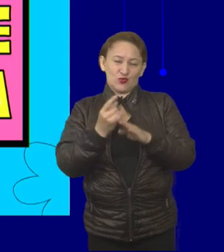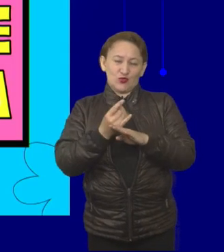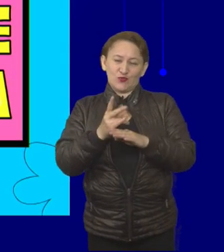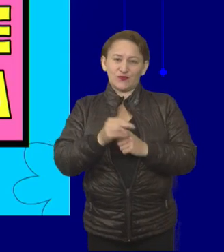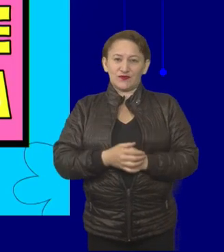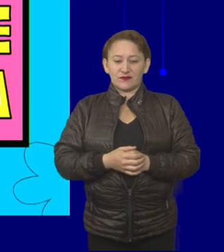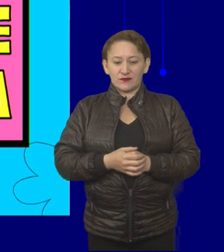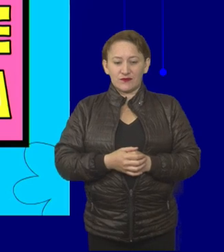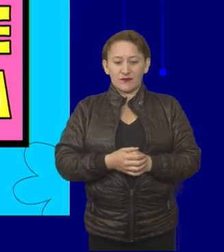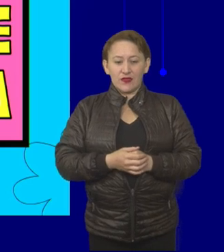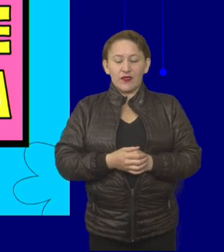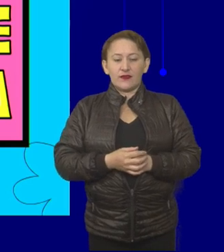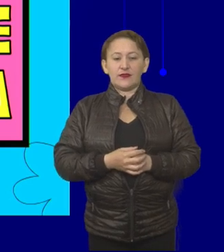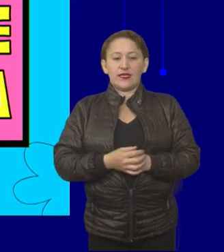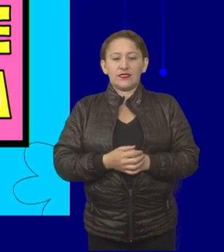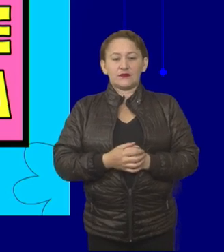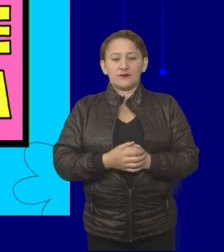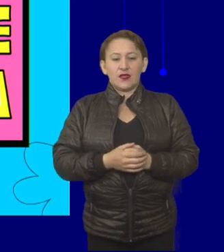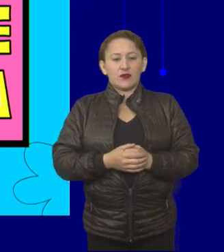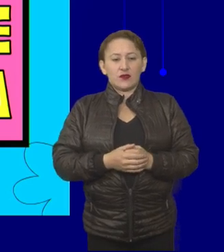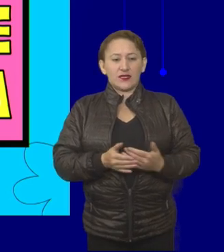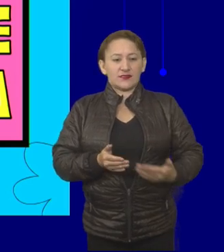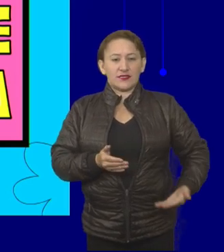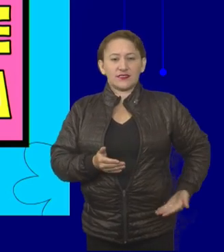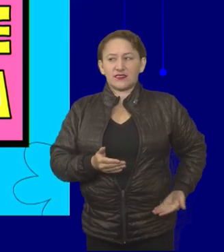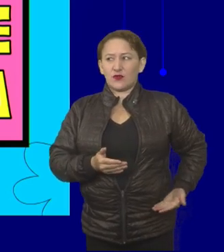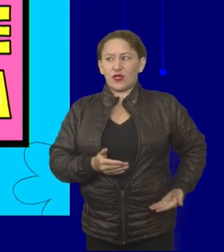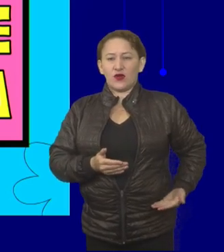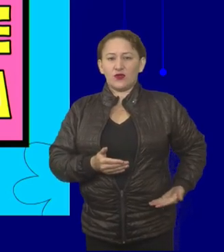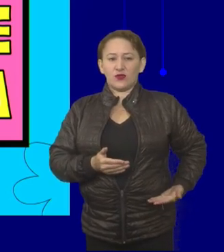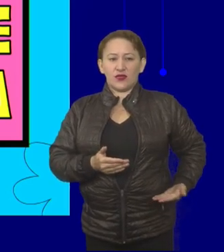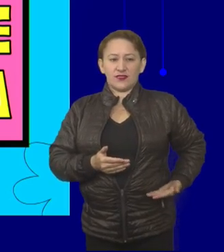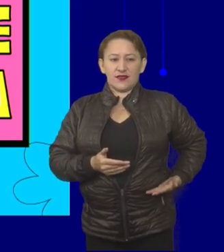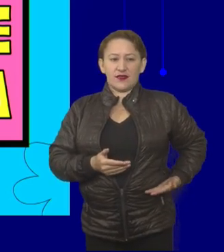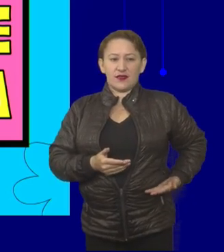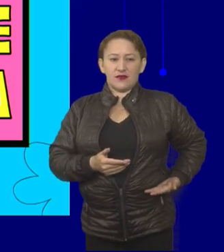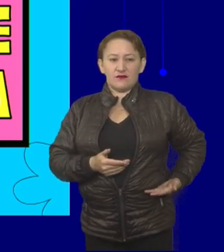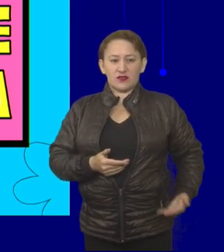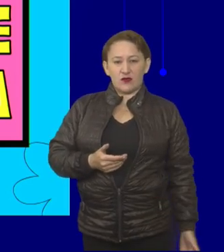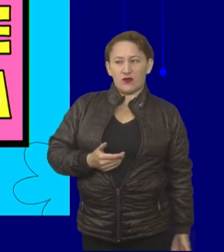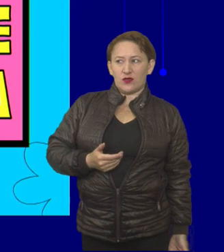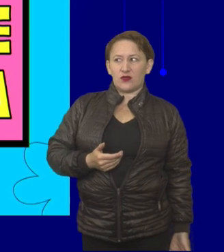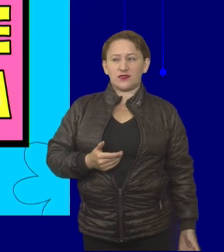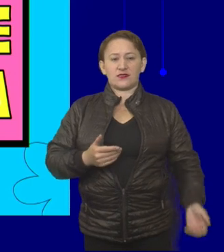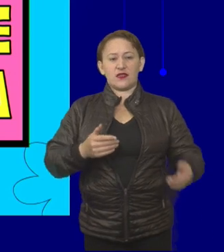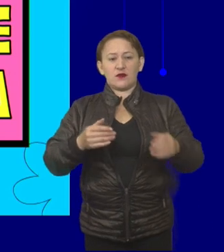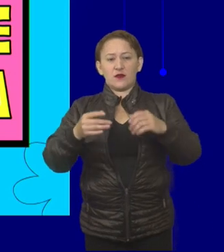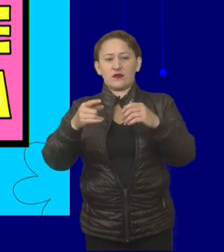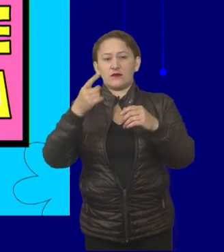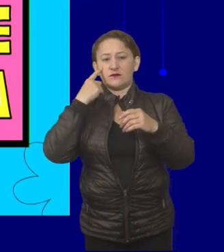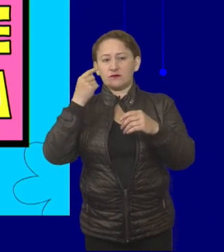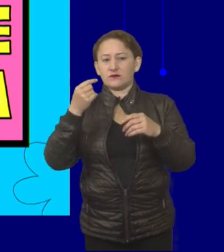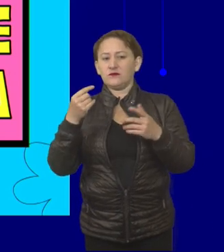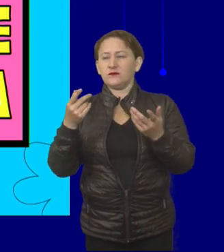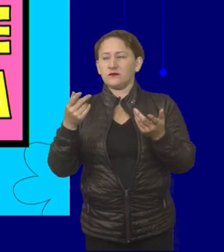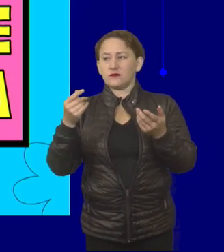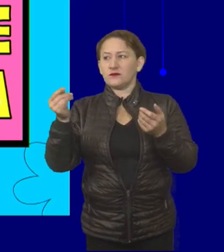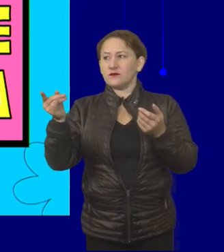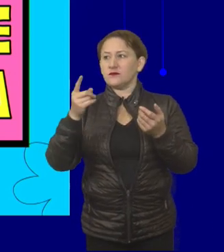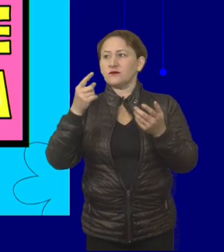Y eso fue lo que a mí me volvió como una persona tranquila pero de mente inquieta, de estar jugando